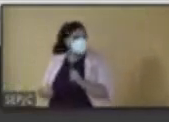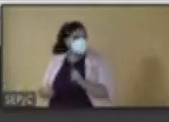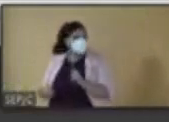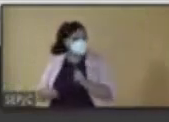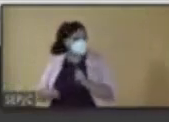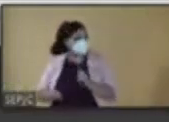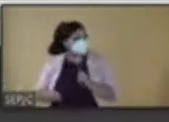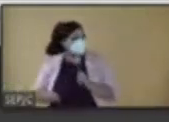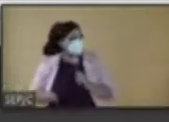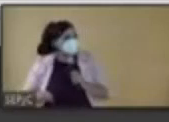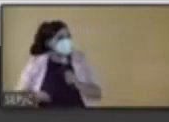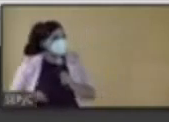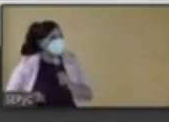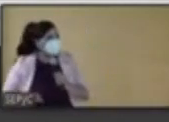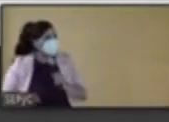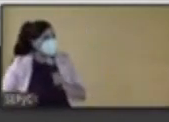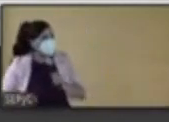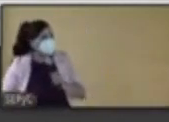el módulo.